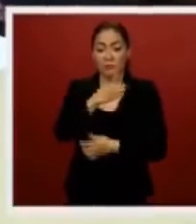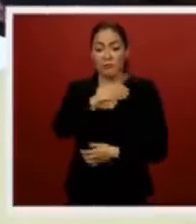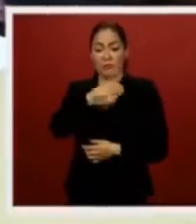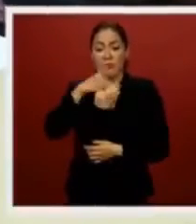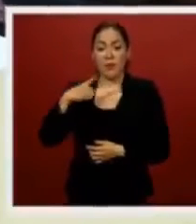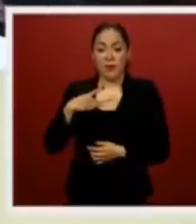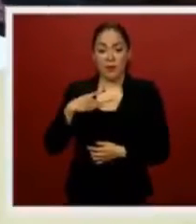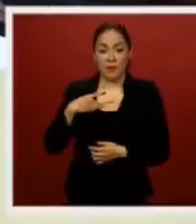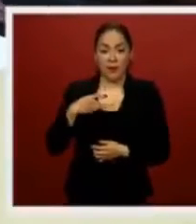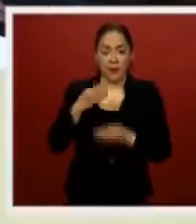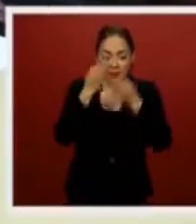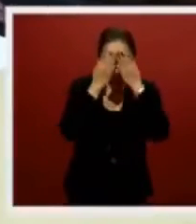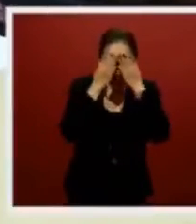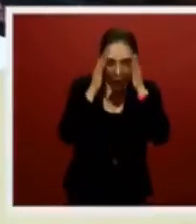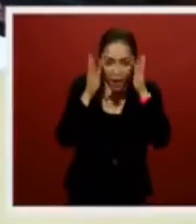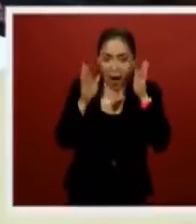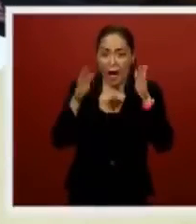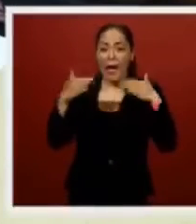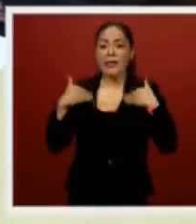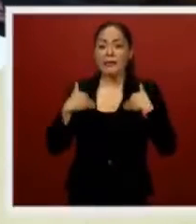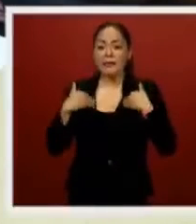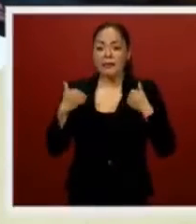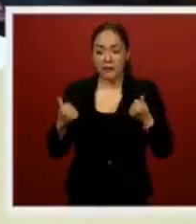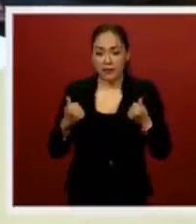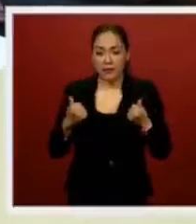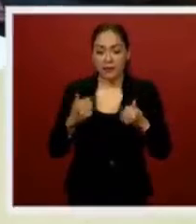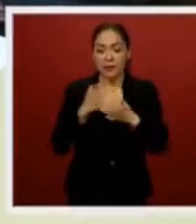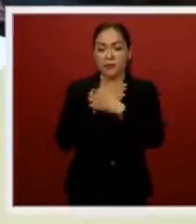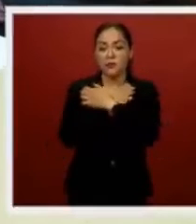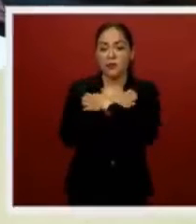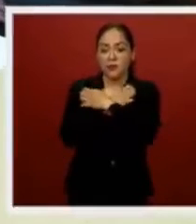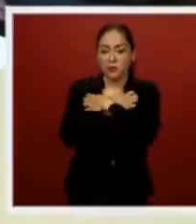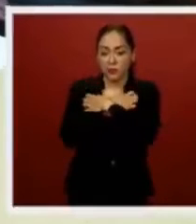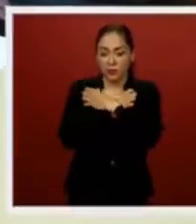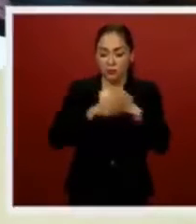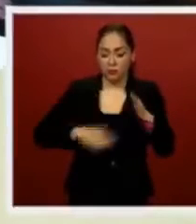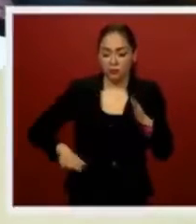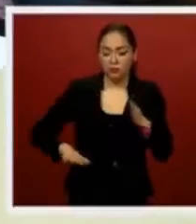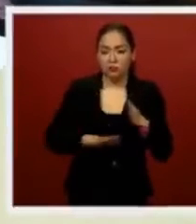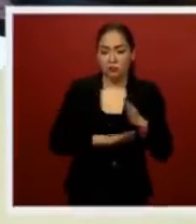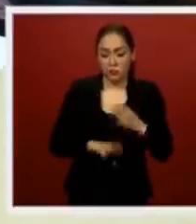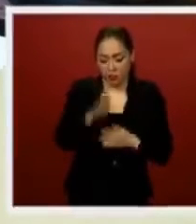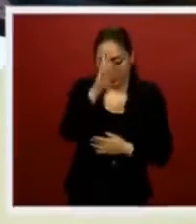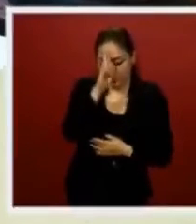generar conciencia ecológica. Por eso la educación sostenible. Por eso la educación sostenible.